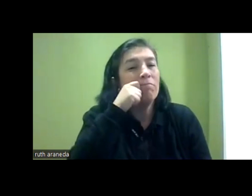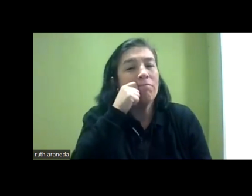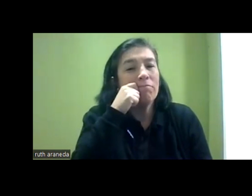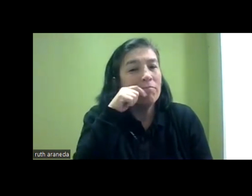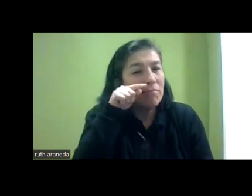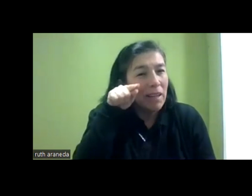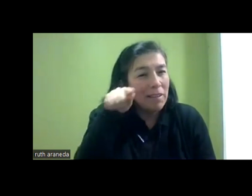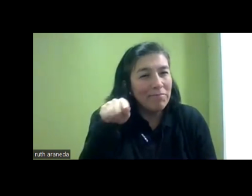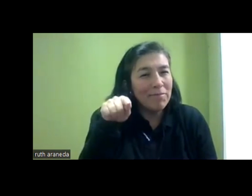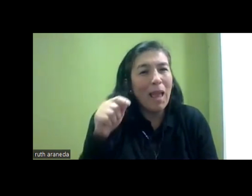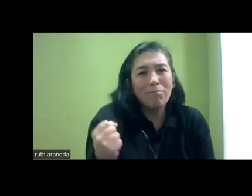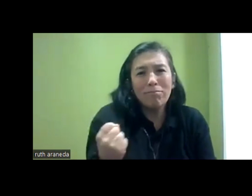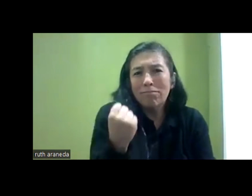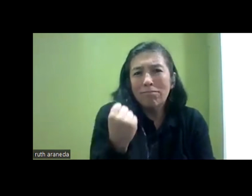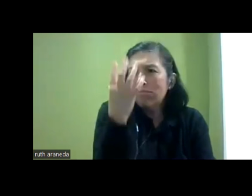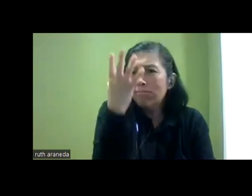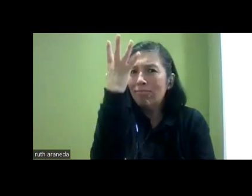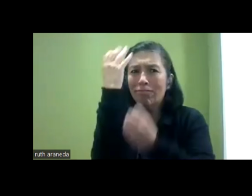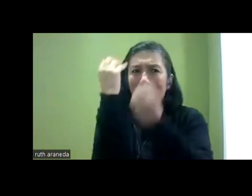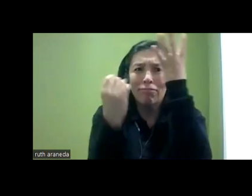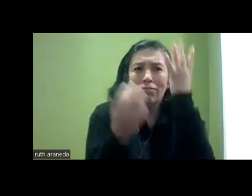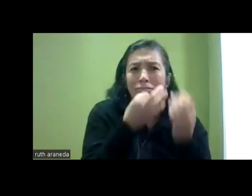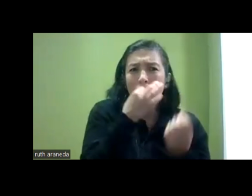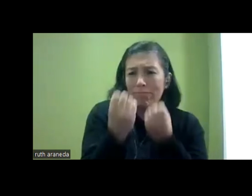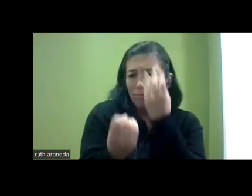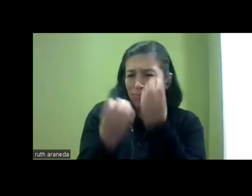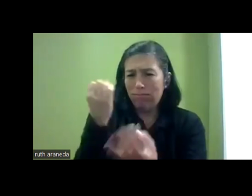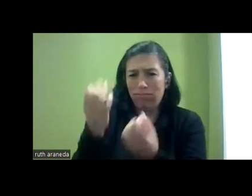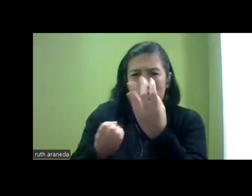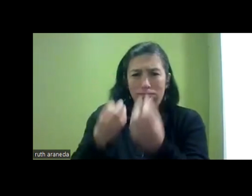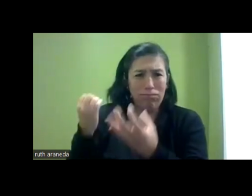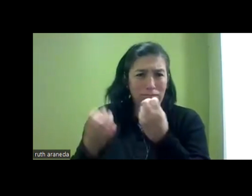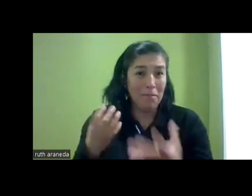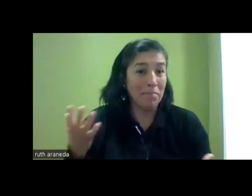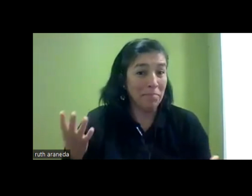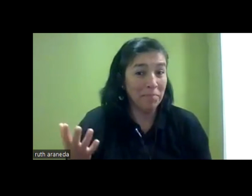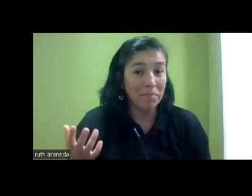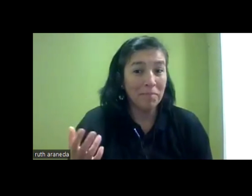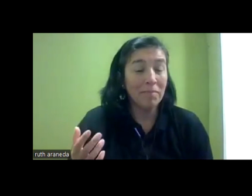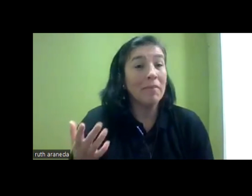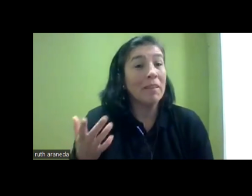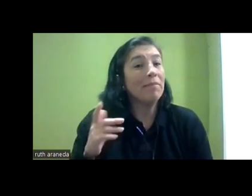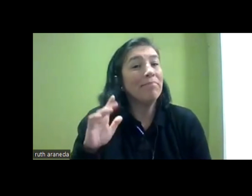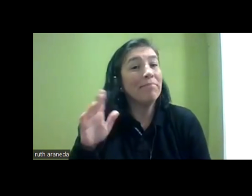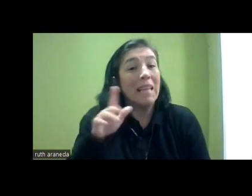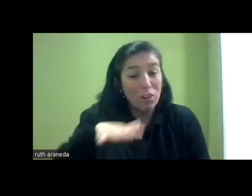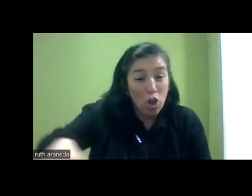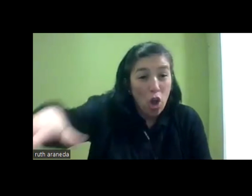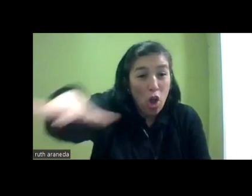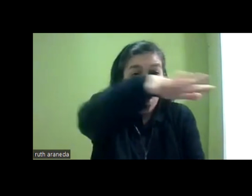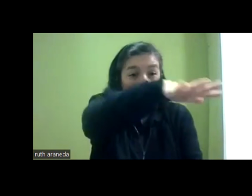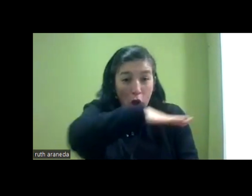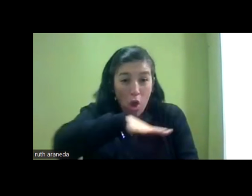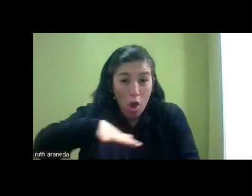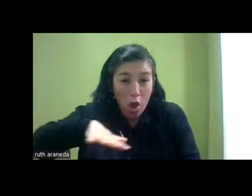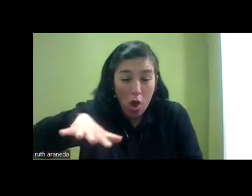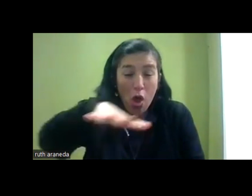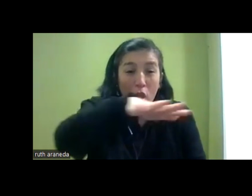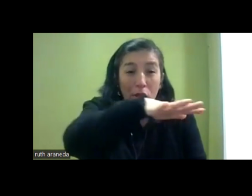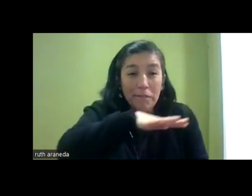una fertilidad extraordinaria. O sea, esta sociedad o estas